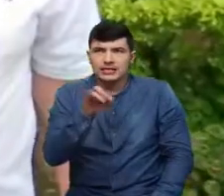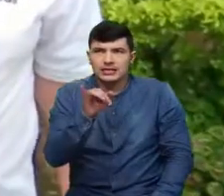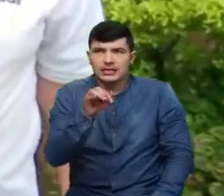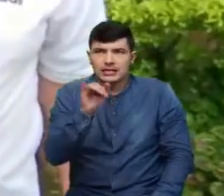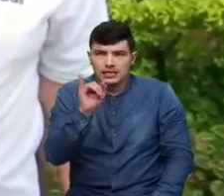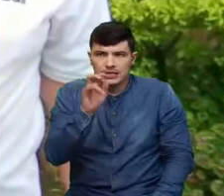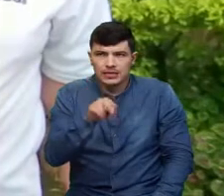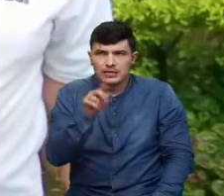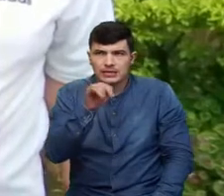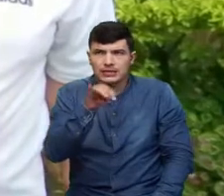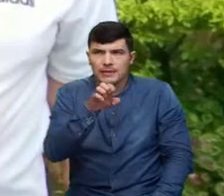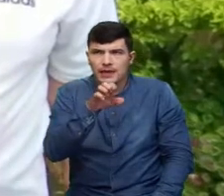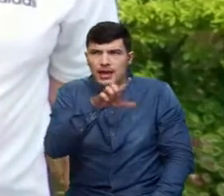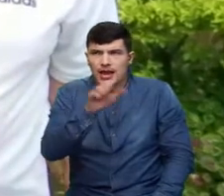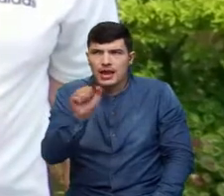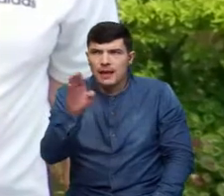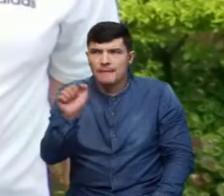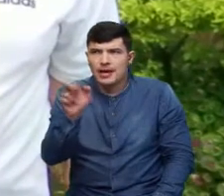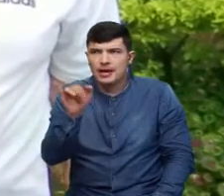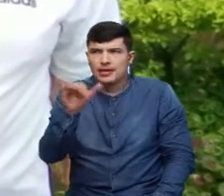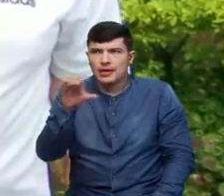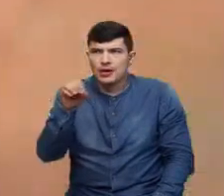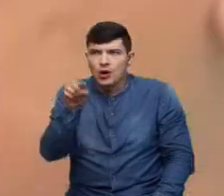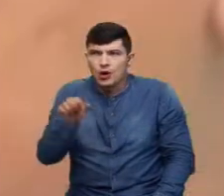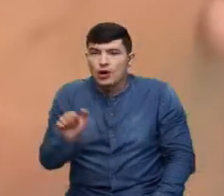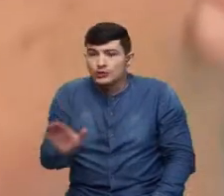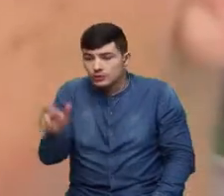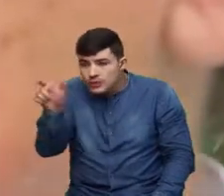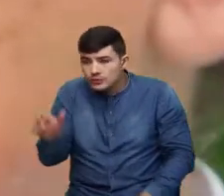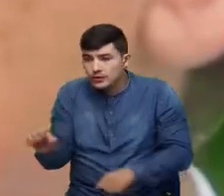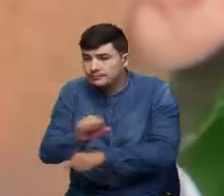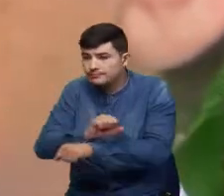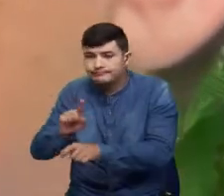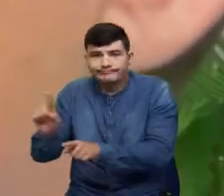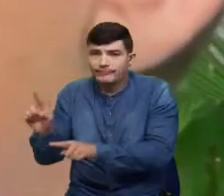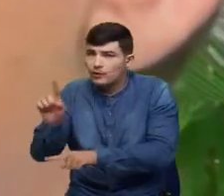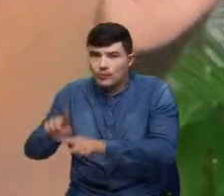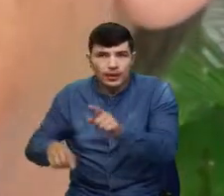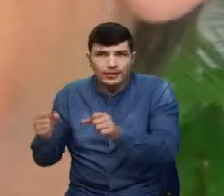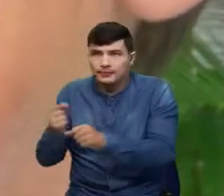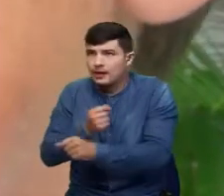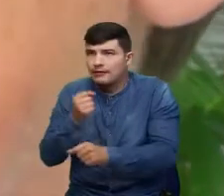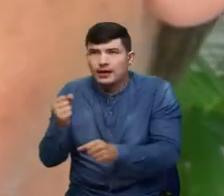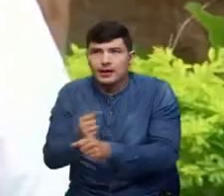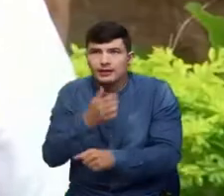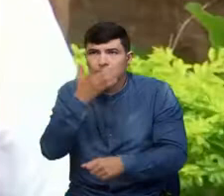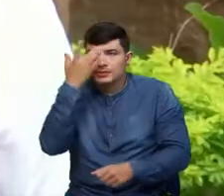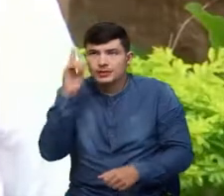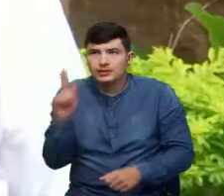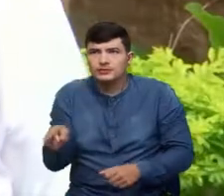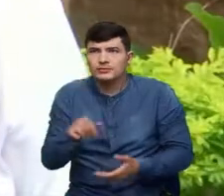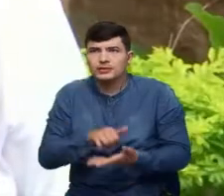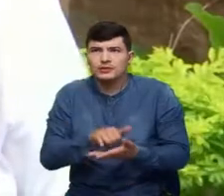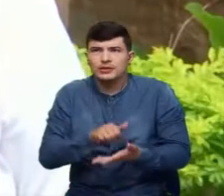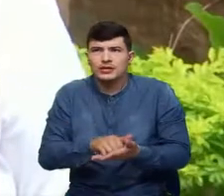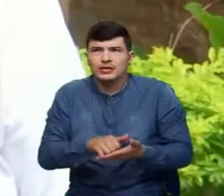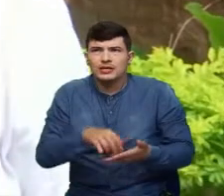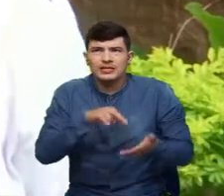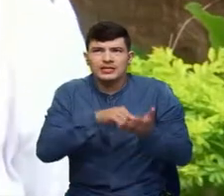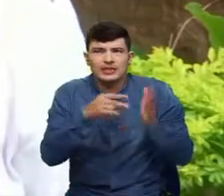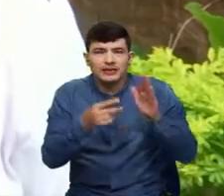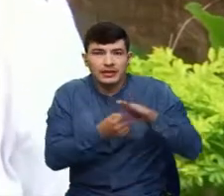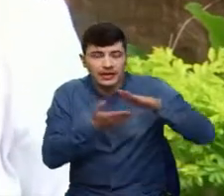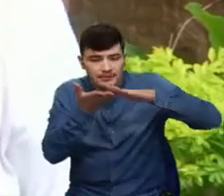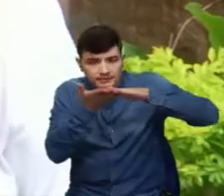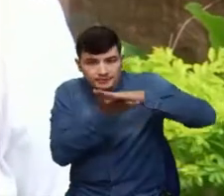es conductor de profesión y ha tenido que hacerse a un lado pues el dolor no le permite continuar ejerciendo de revientan a uno la planta